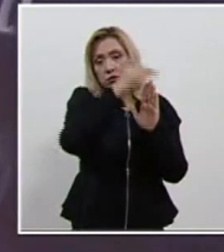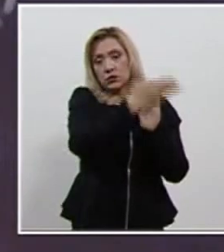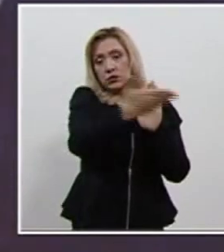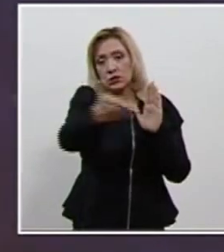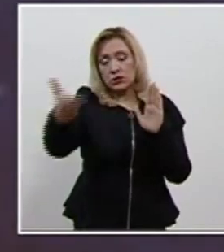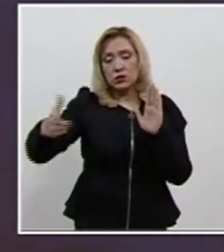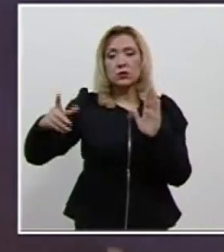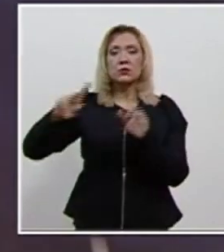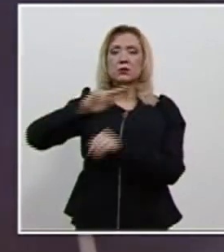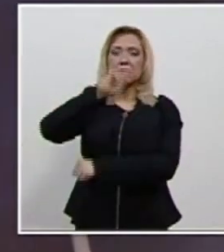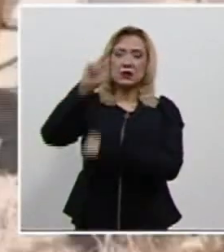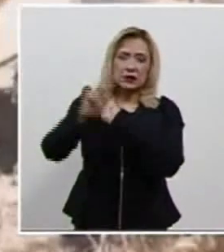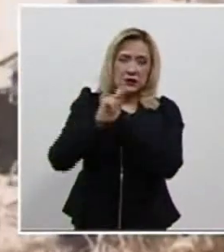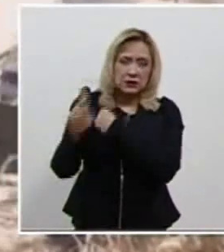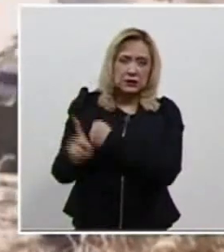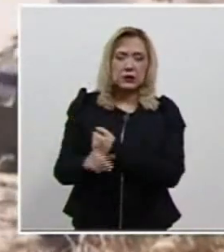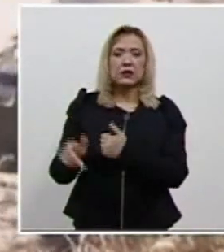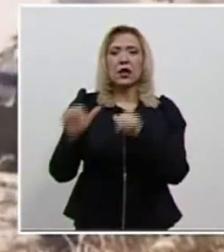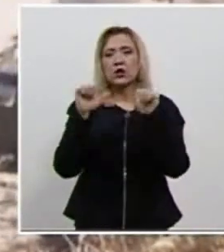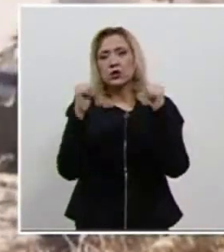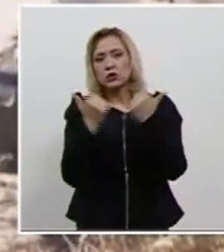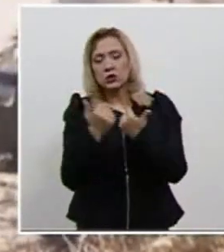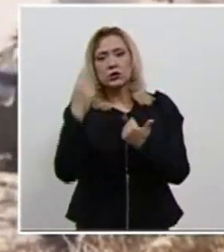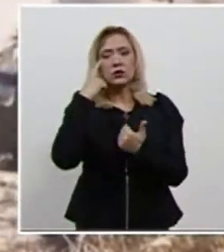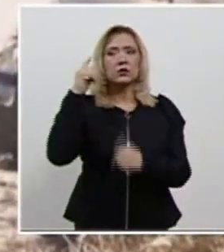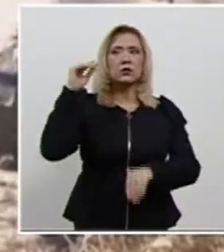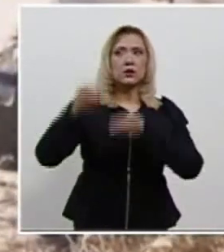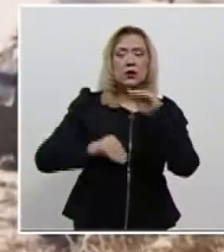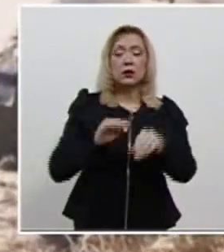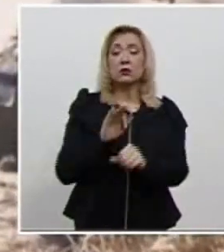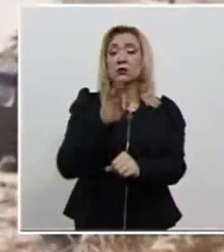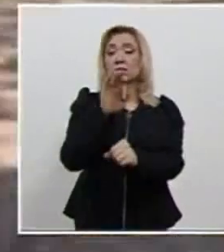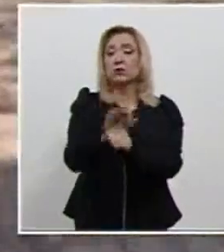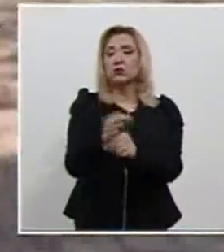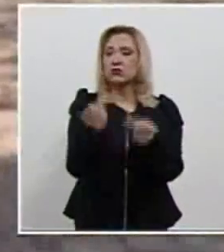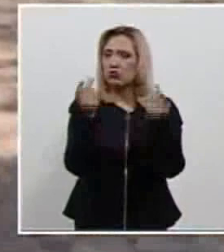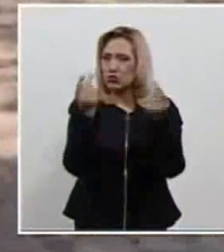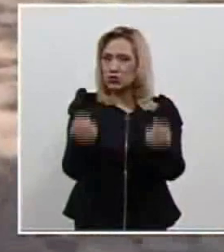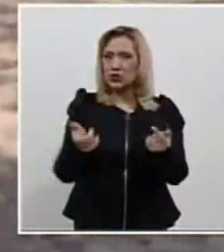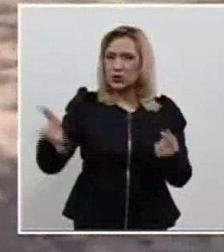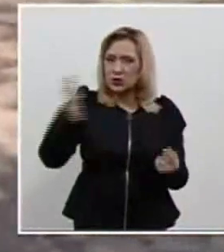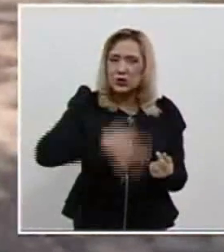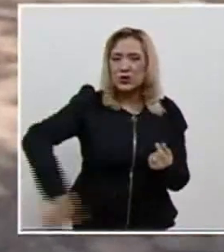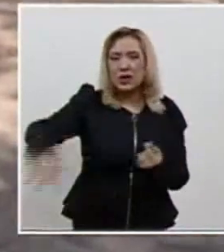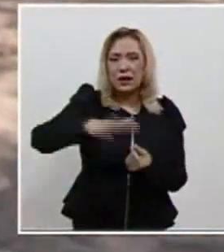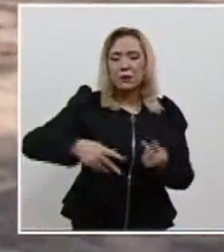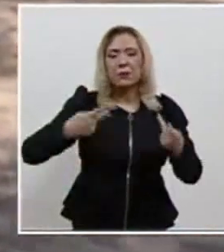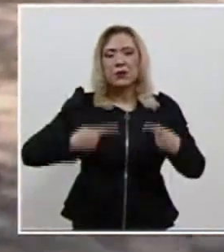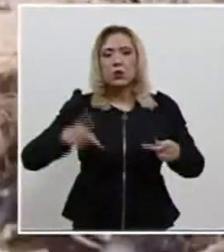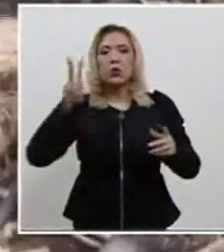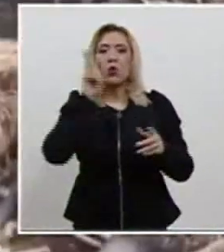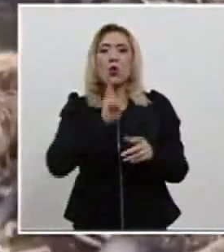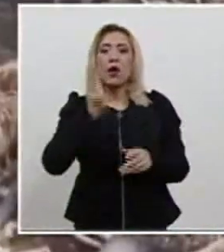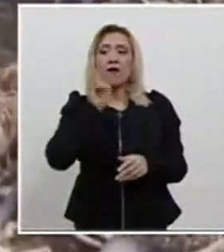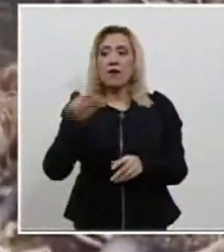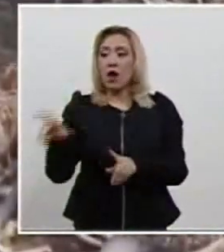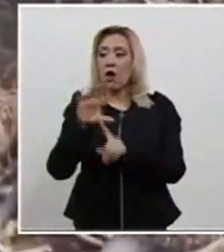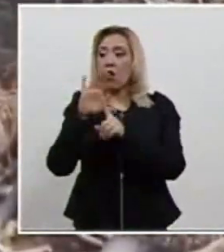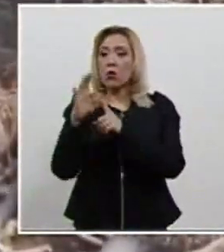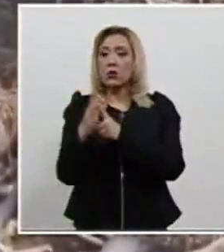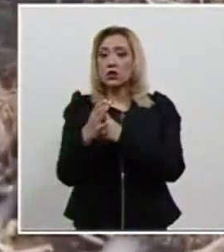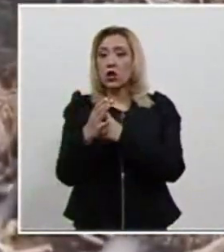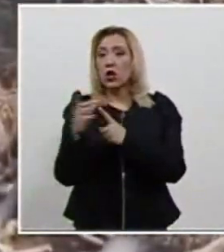y sociedad civil para elaborar tácticas de protección, agilizar las búsquedas, obtener pruebas de la comisión del delito